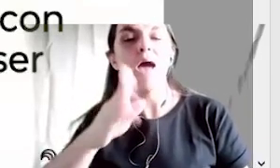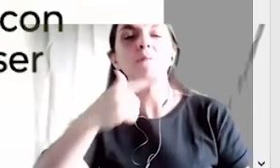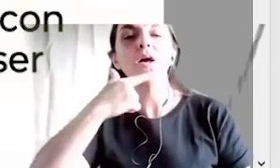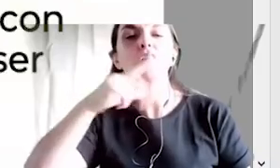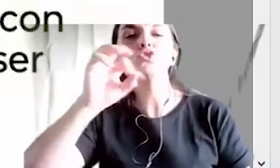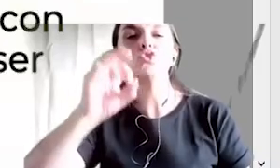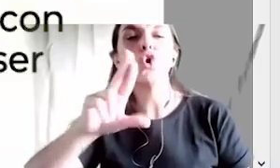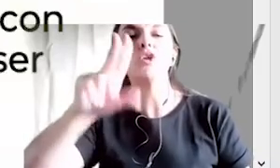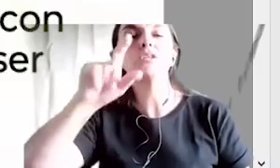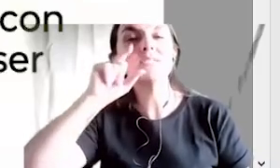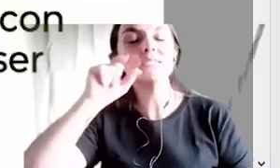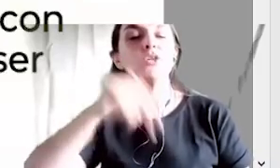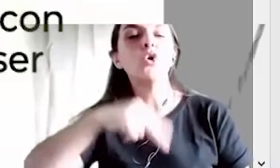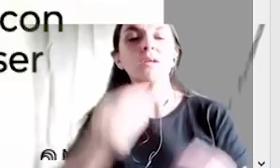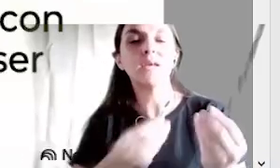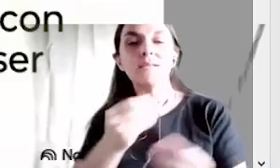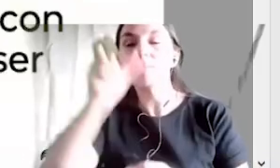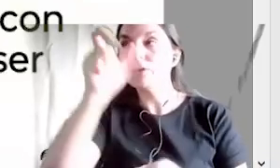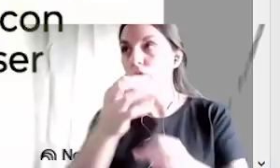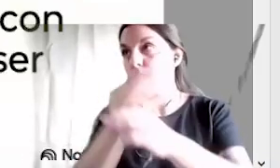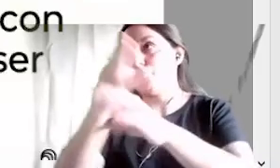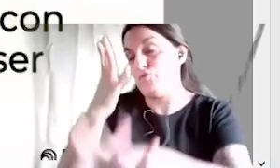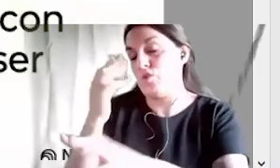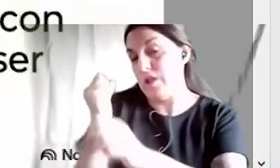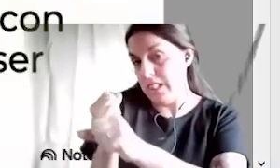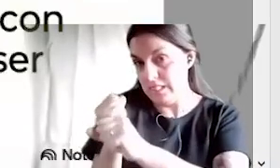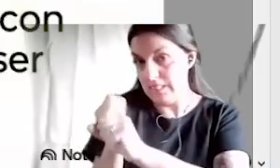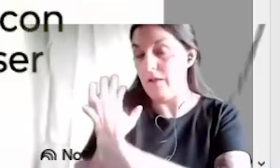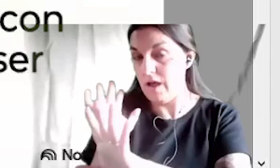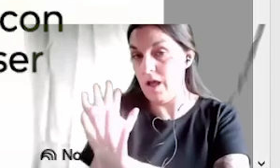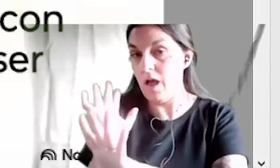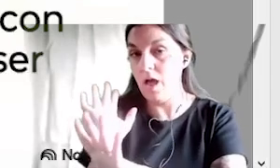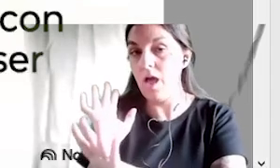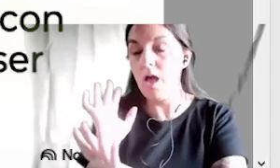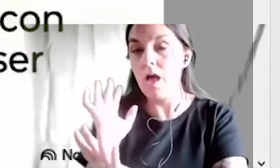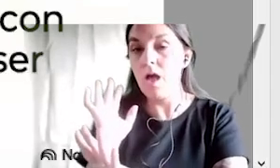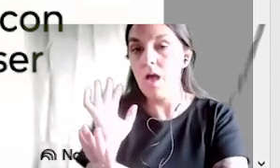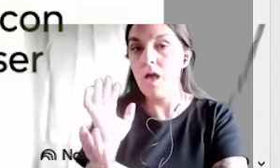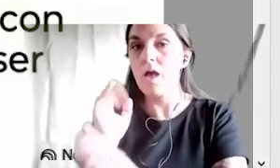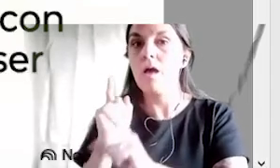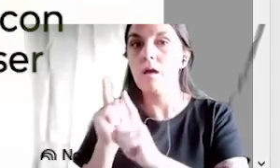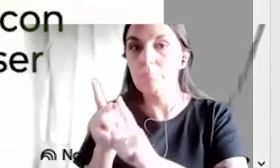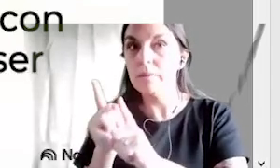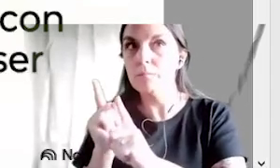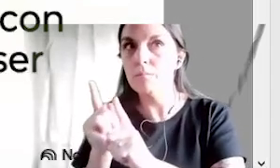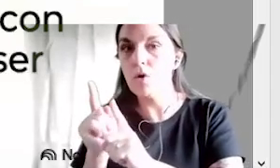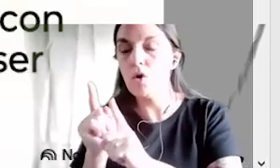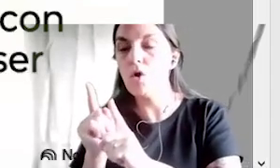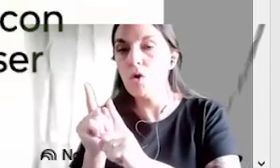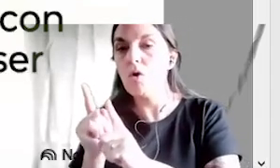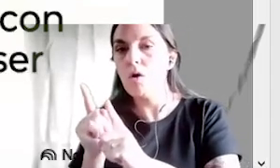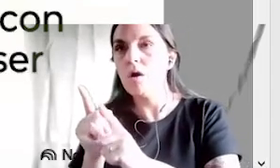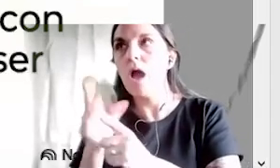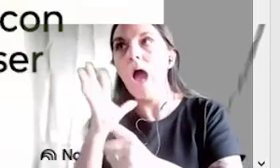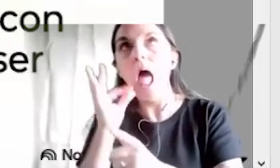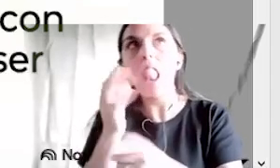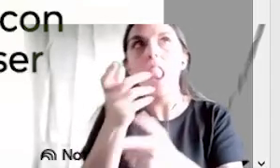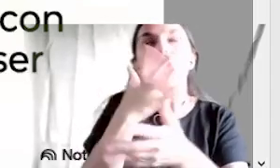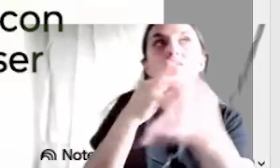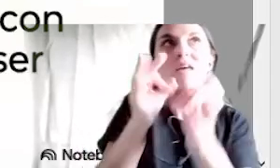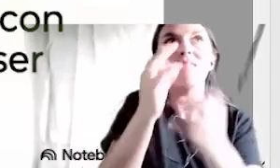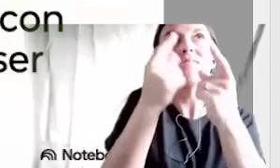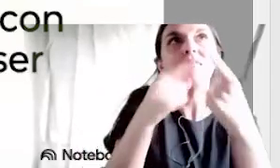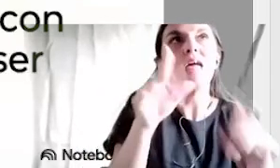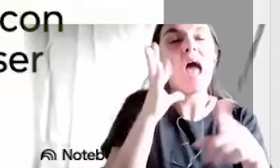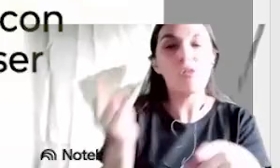un profesional ejerce su actividad u oficio y la complementa con una explotación comercial. Lo más común es,